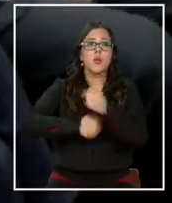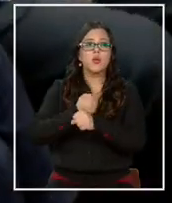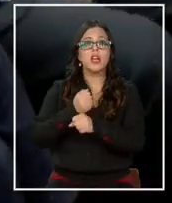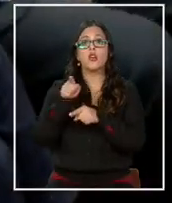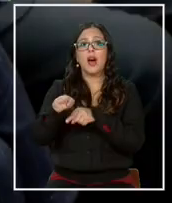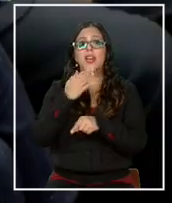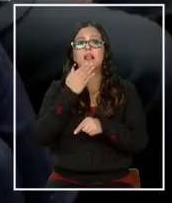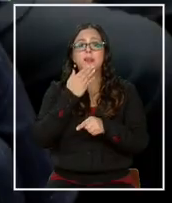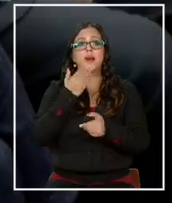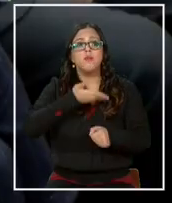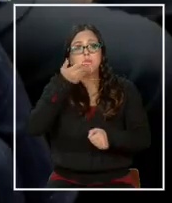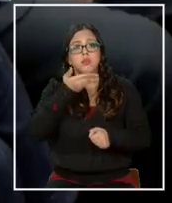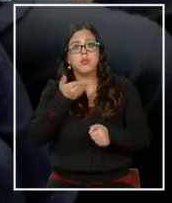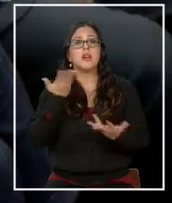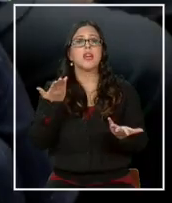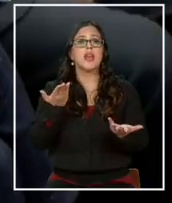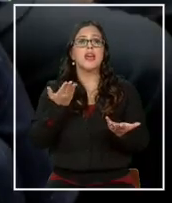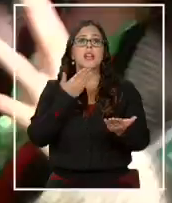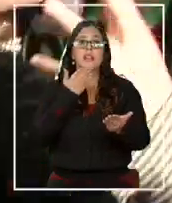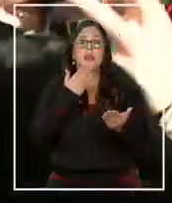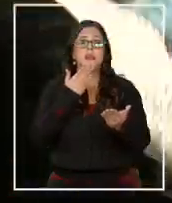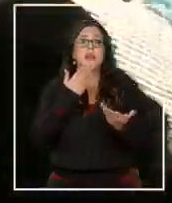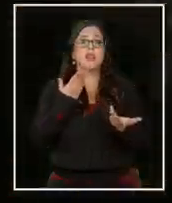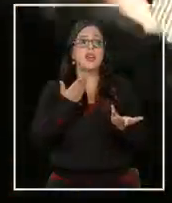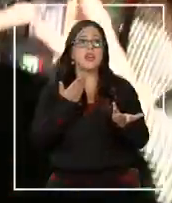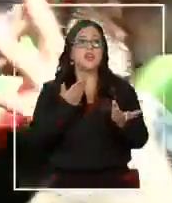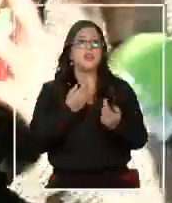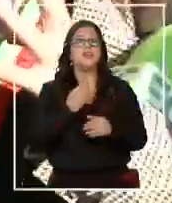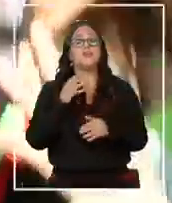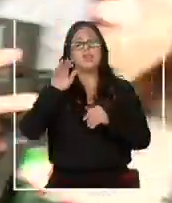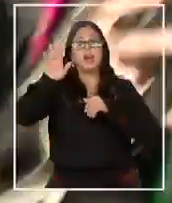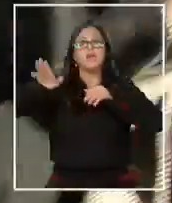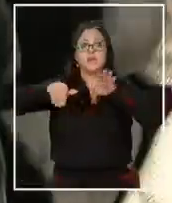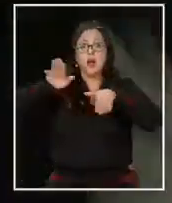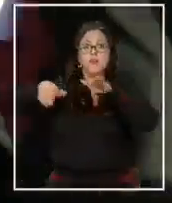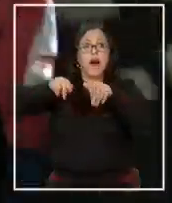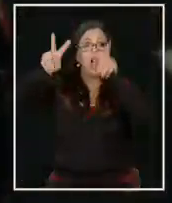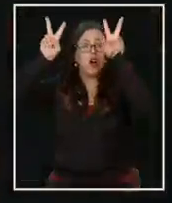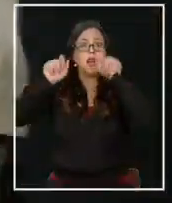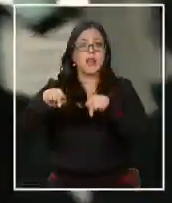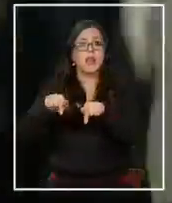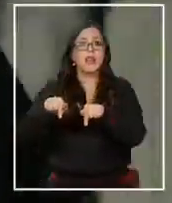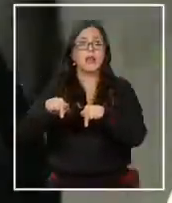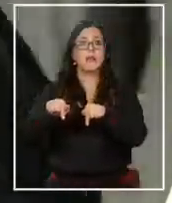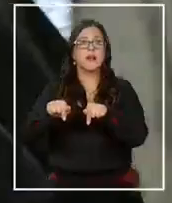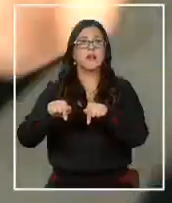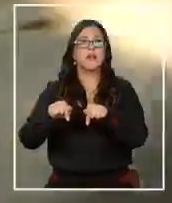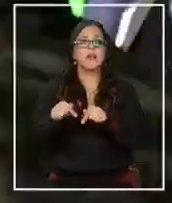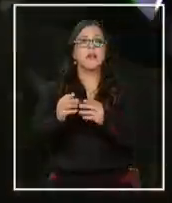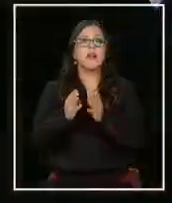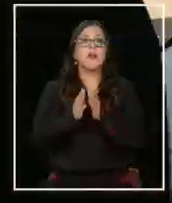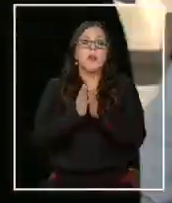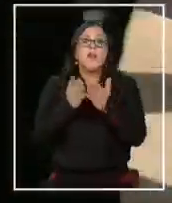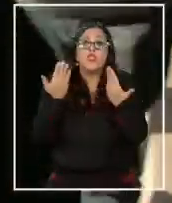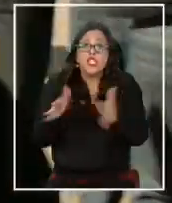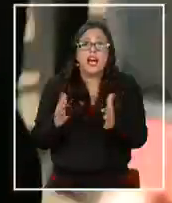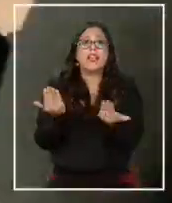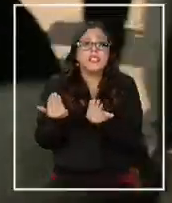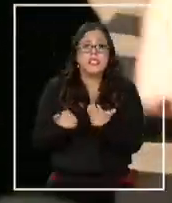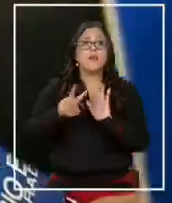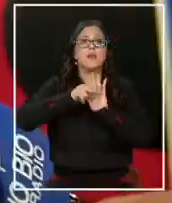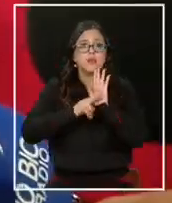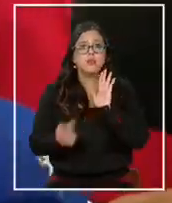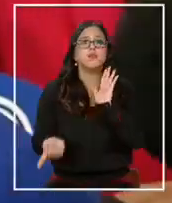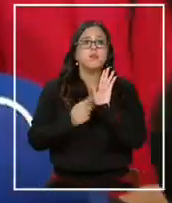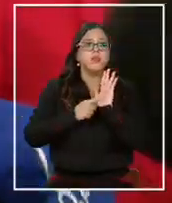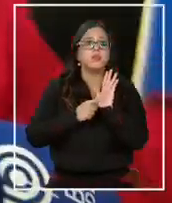se sumó la expresidenta Michelle Bachelet, que realizó un contundente llamado en esta materia. Hay que una vez por todas sacar una reforma tributaria